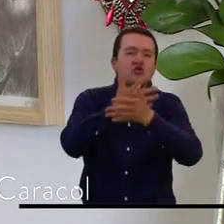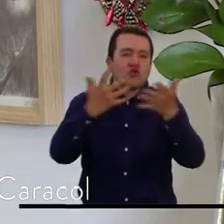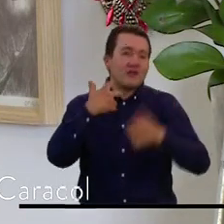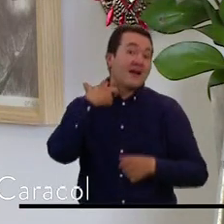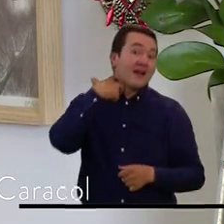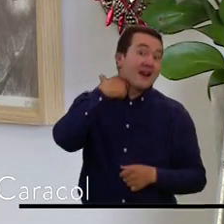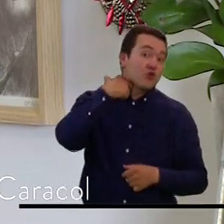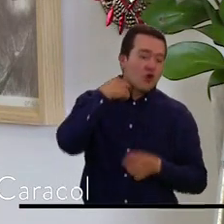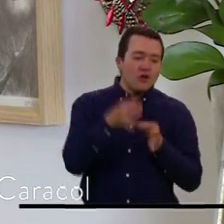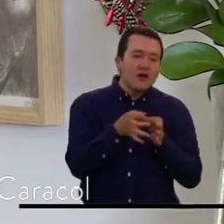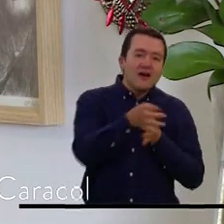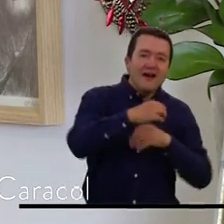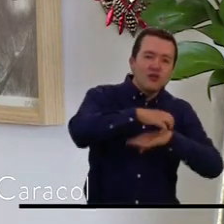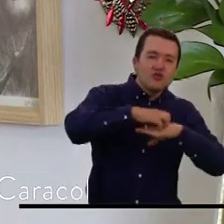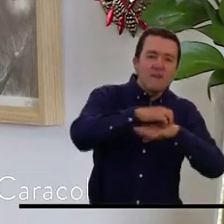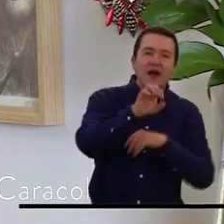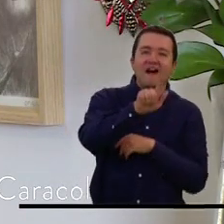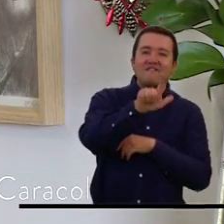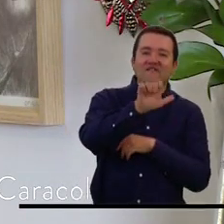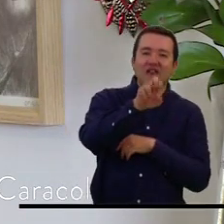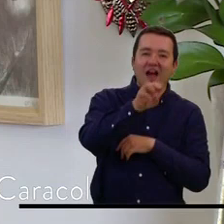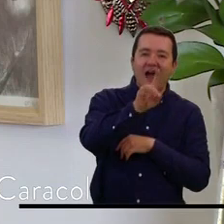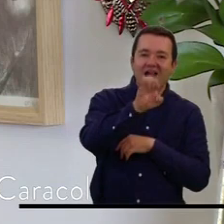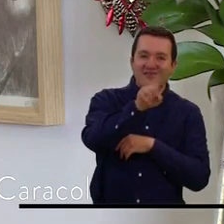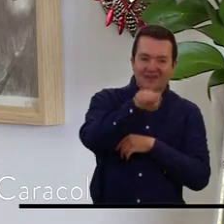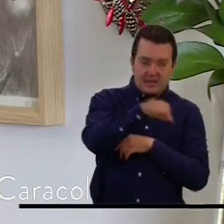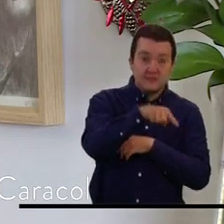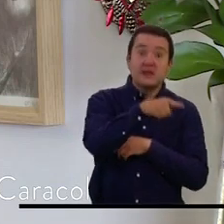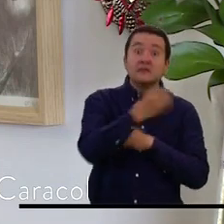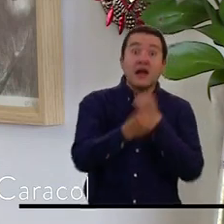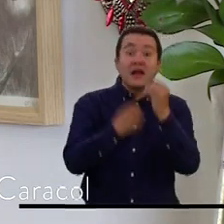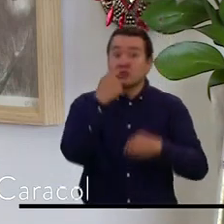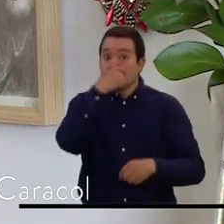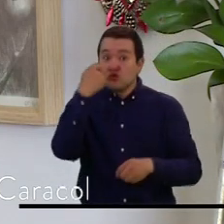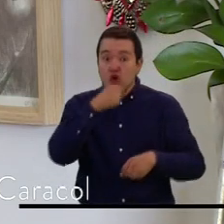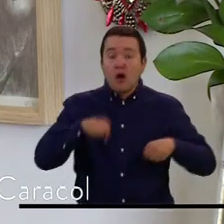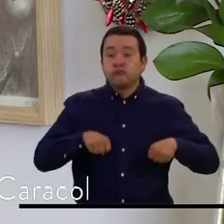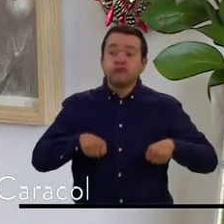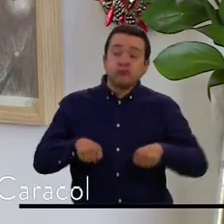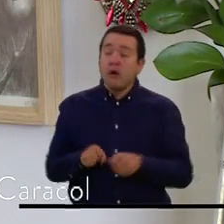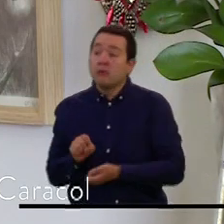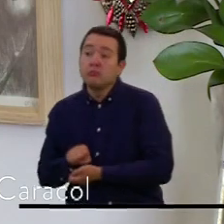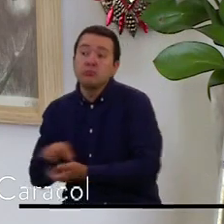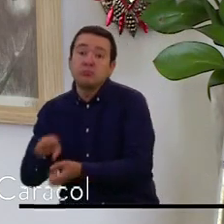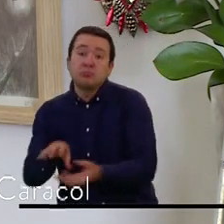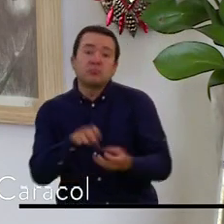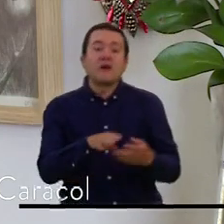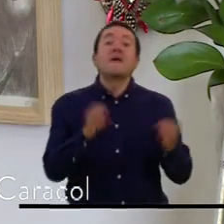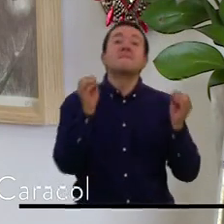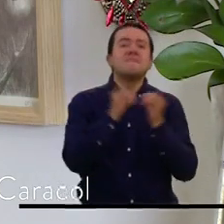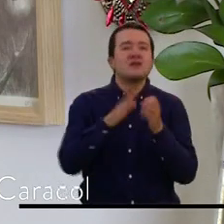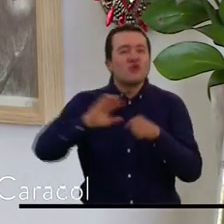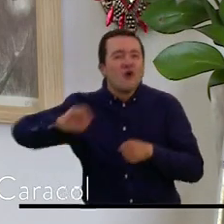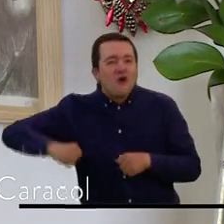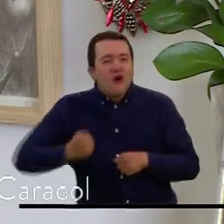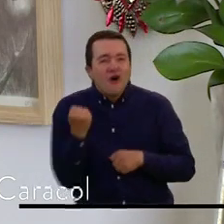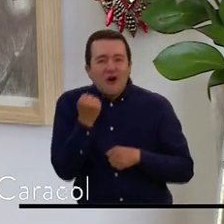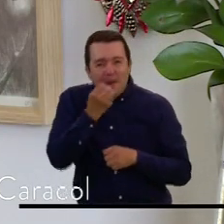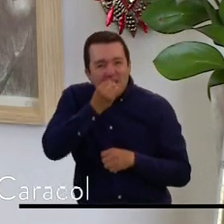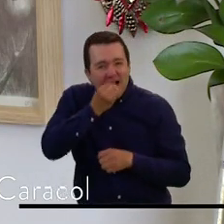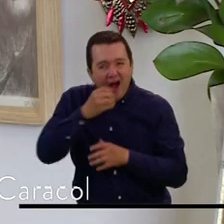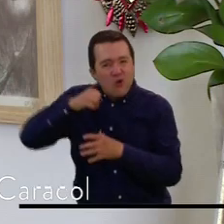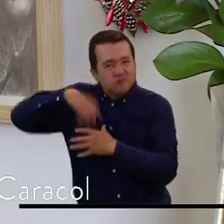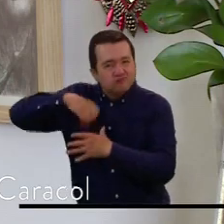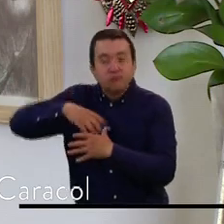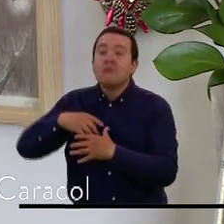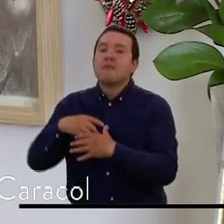11 capturados hacían envíos de droga a domicilio, pero además se camuflaban en las plazas de mercado. ¿Pero cómo cayeron? Aquí les